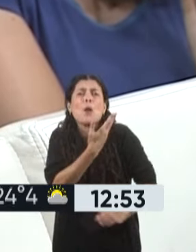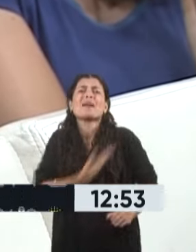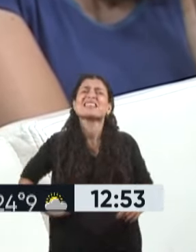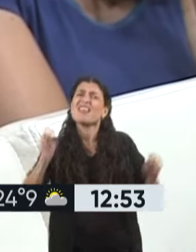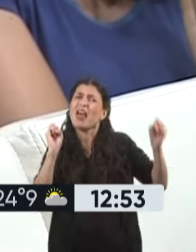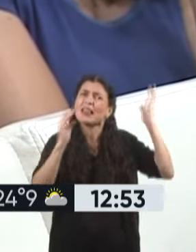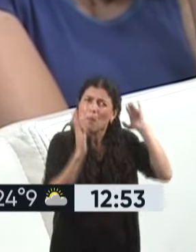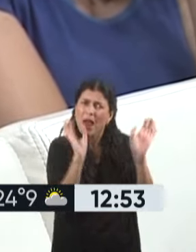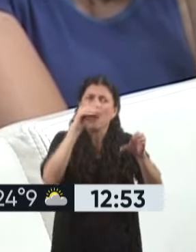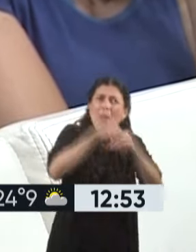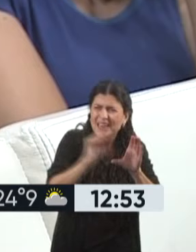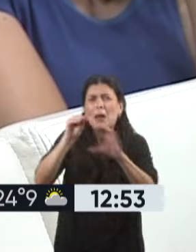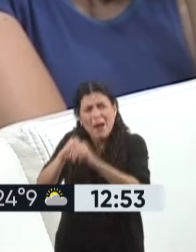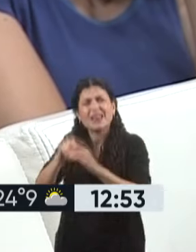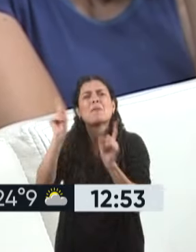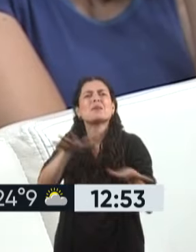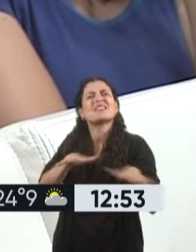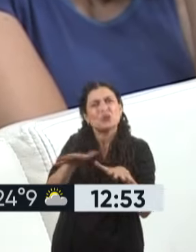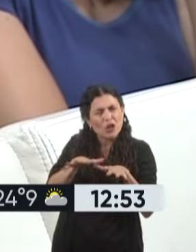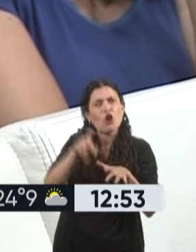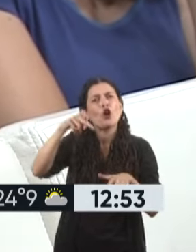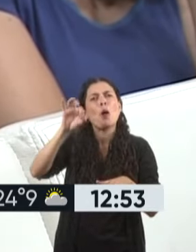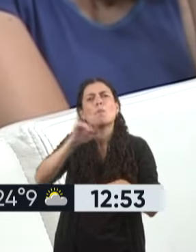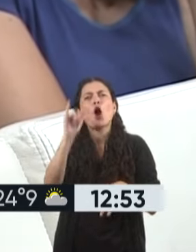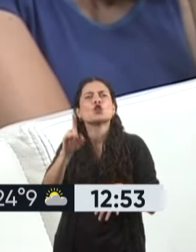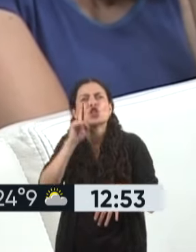en emprendimientos Ponzi, en los cuales había